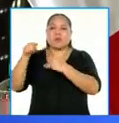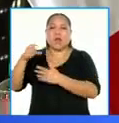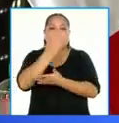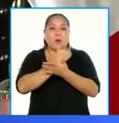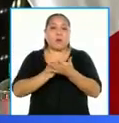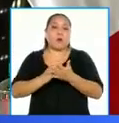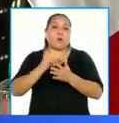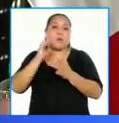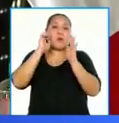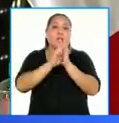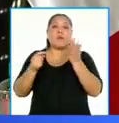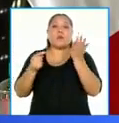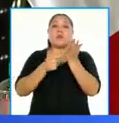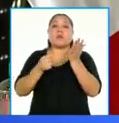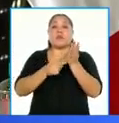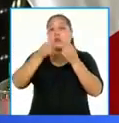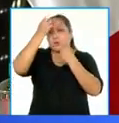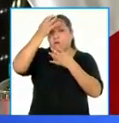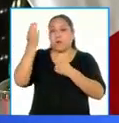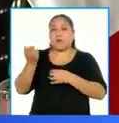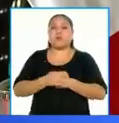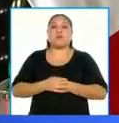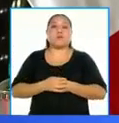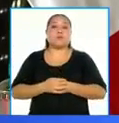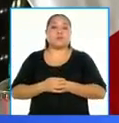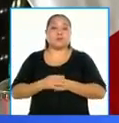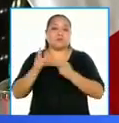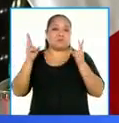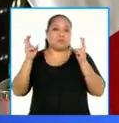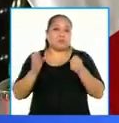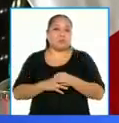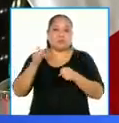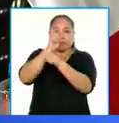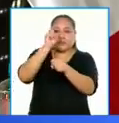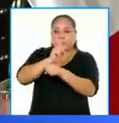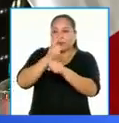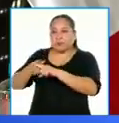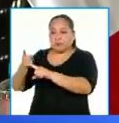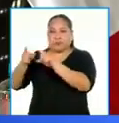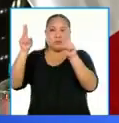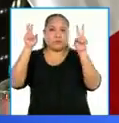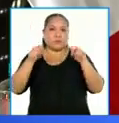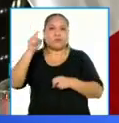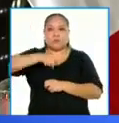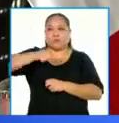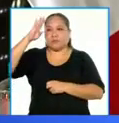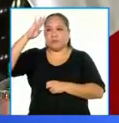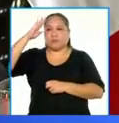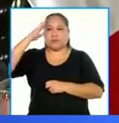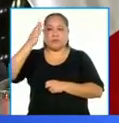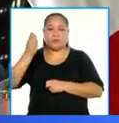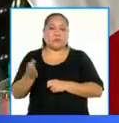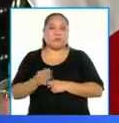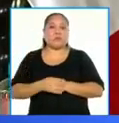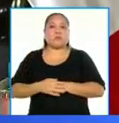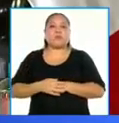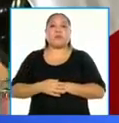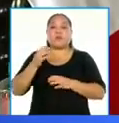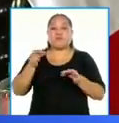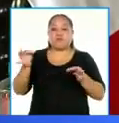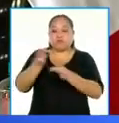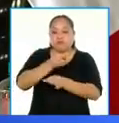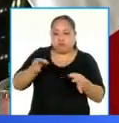ejemplo, en materia de tecnologías de la información, en lo que es las capacitaciones diversas que necesita la Policía Nacional, ¿no? En el